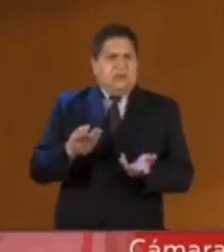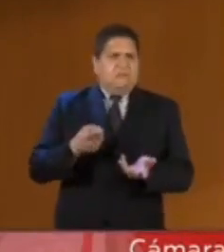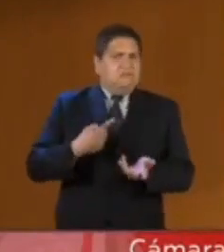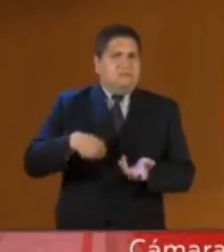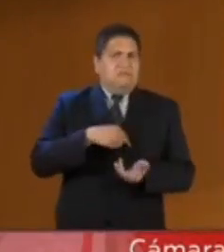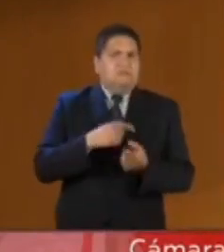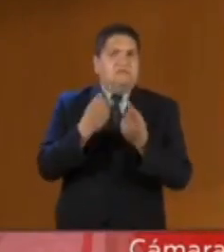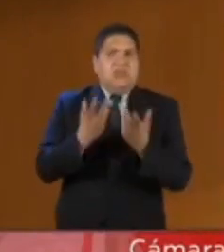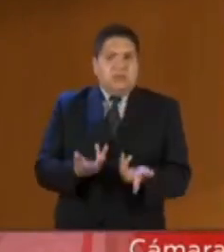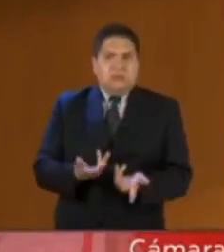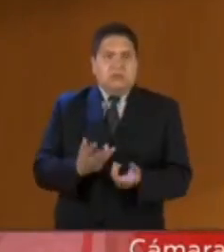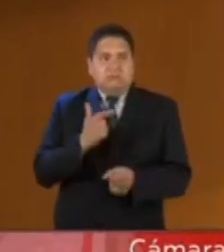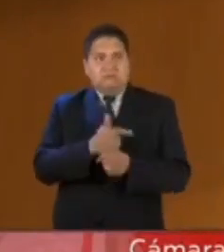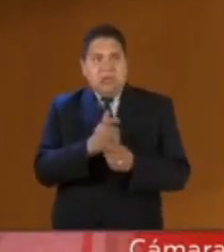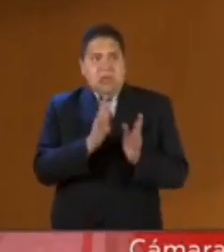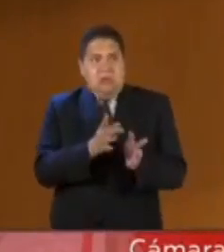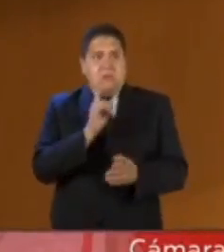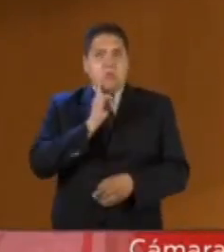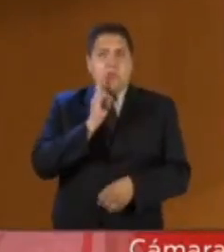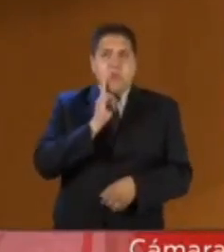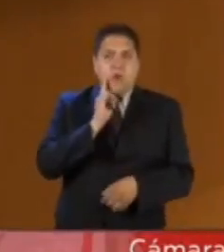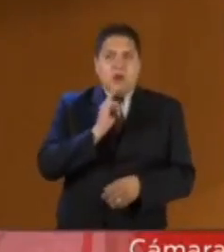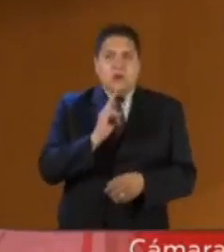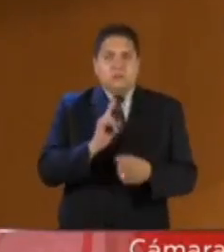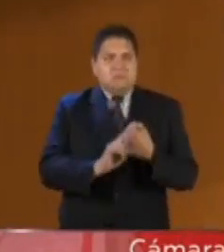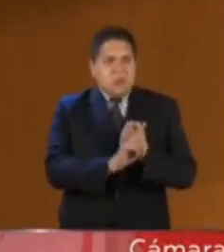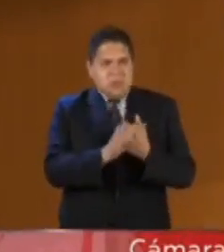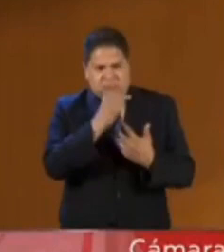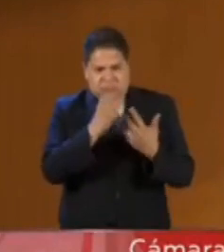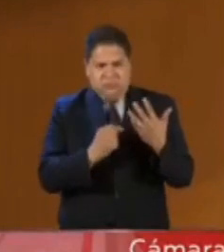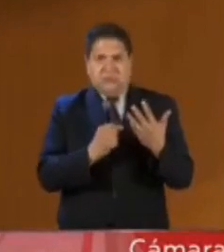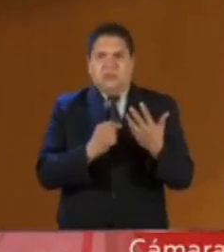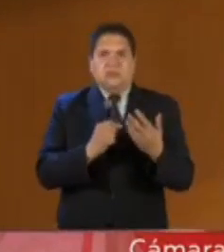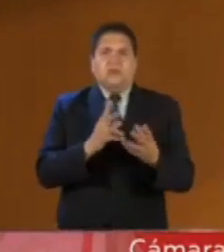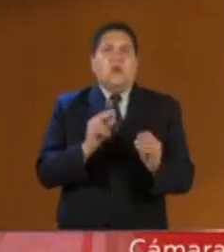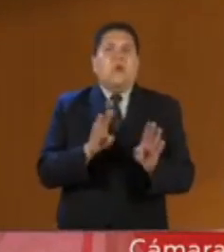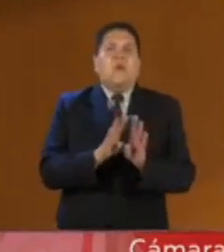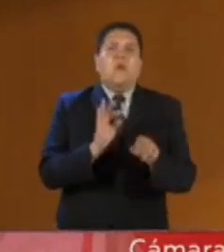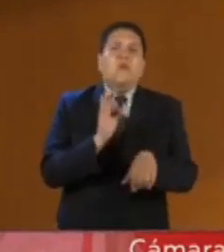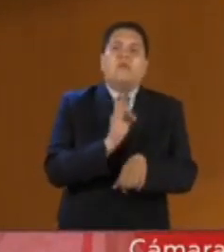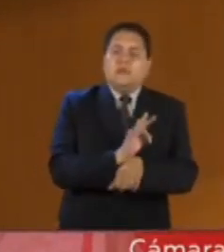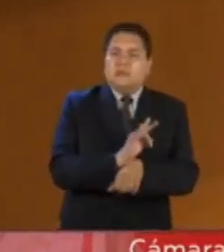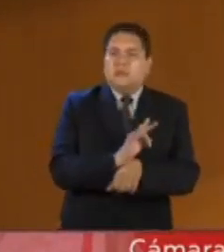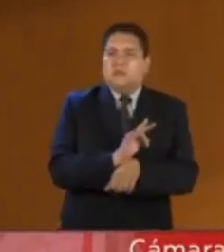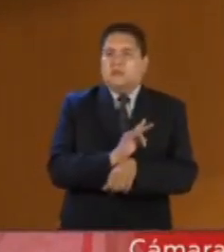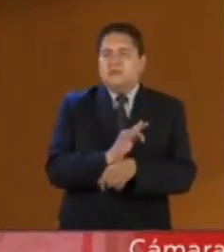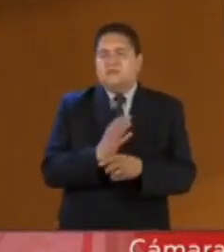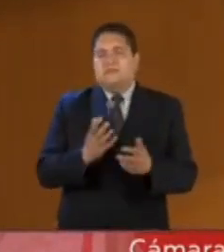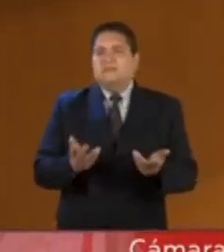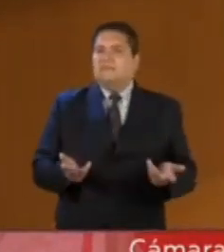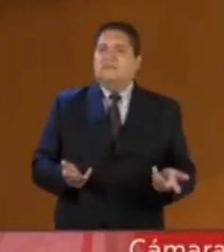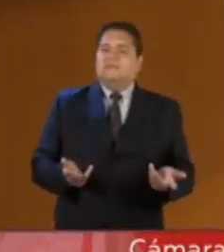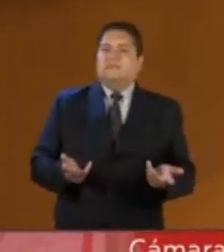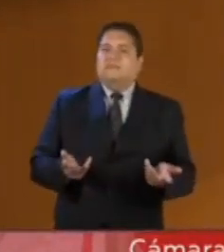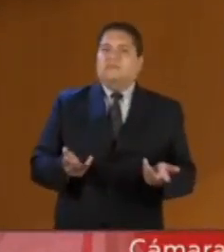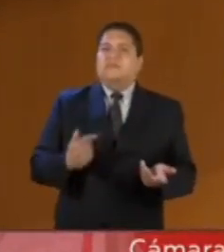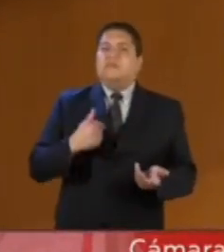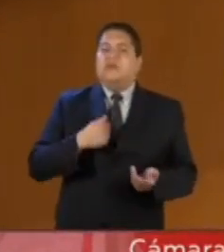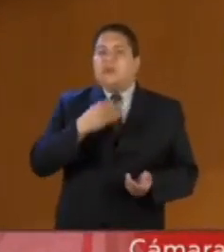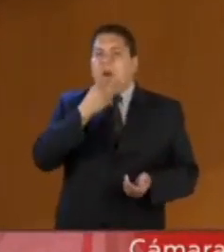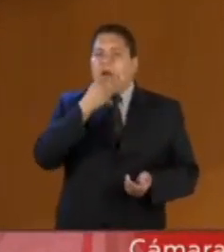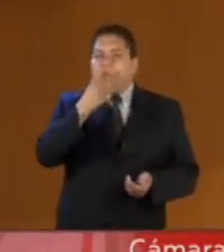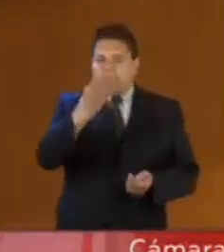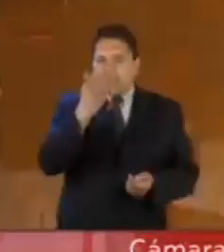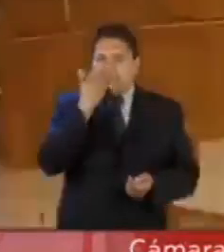mujeres yo solo les invito las invito a que sigamos alzando la voz